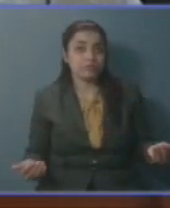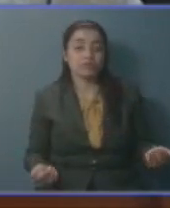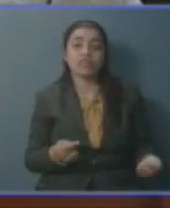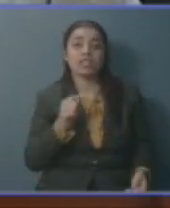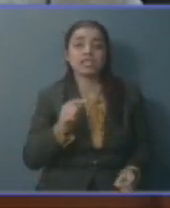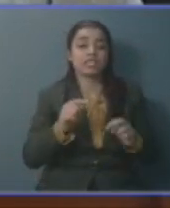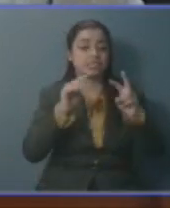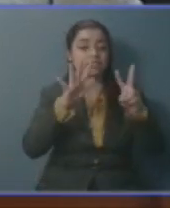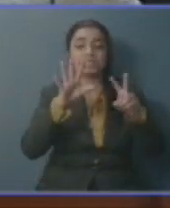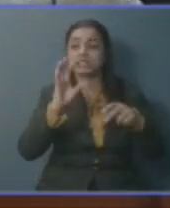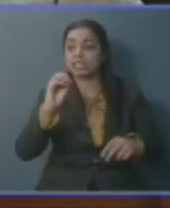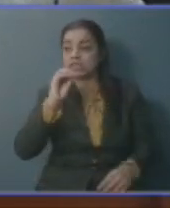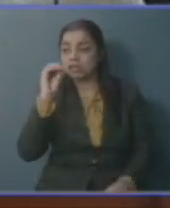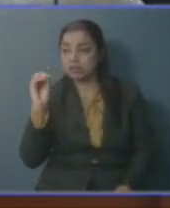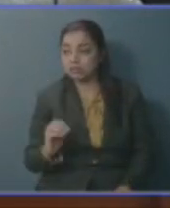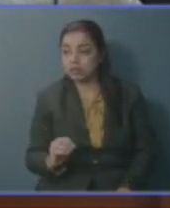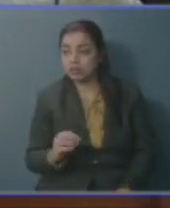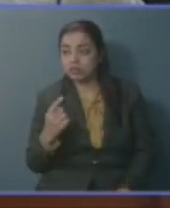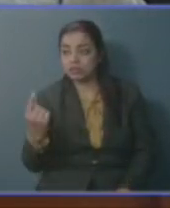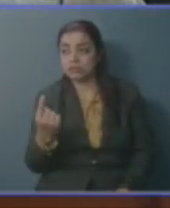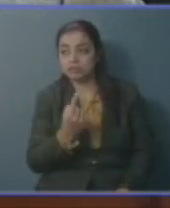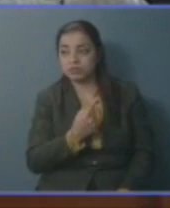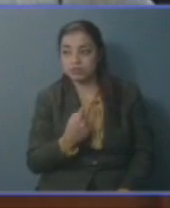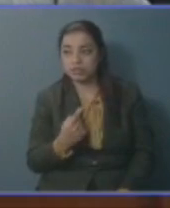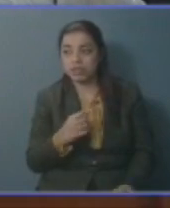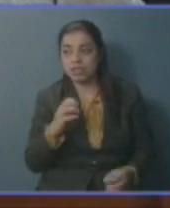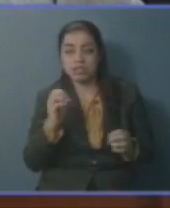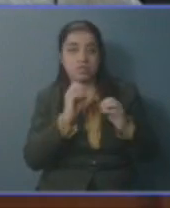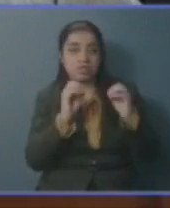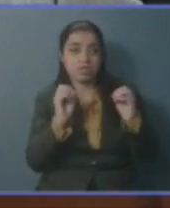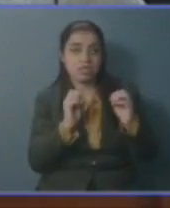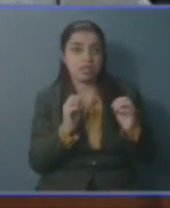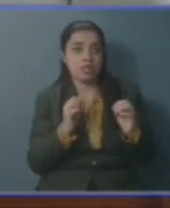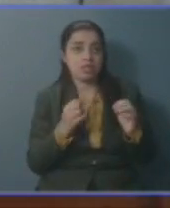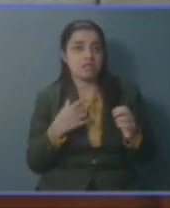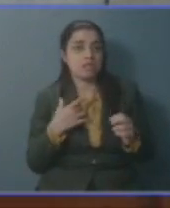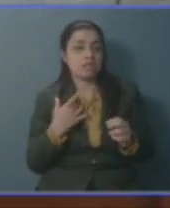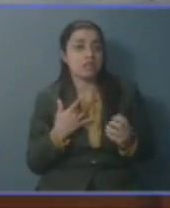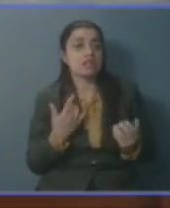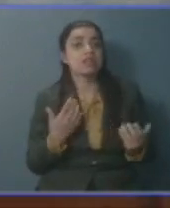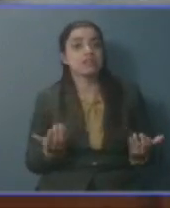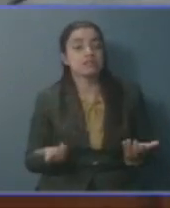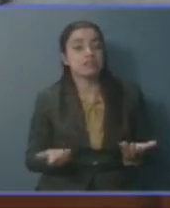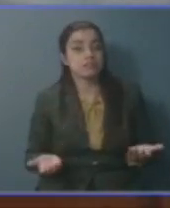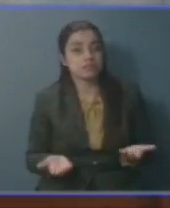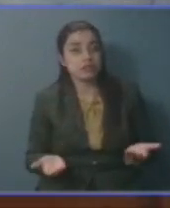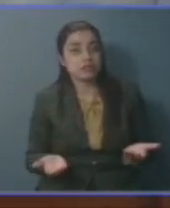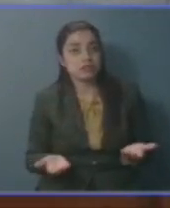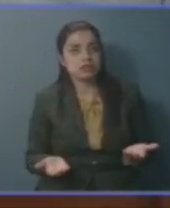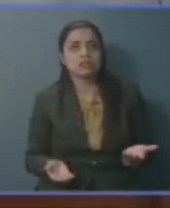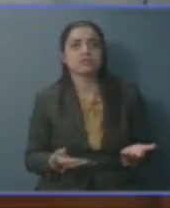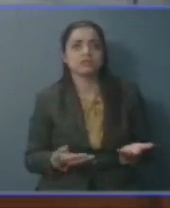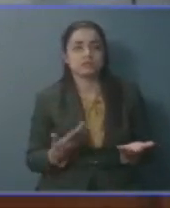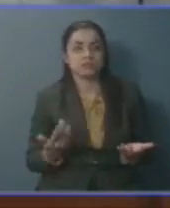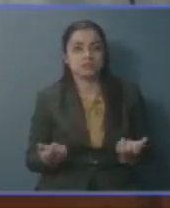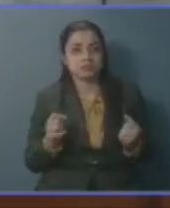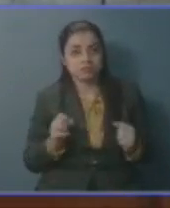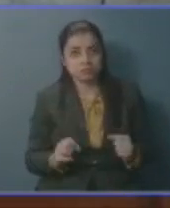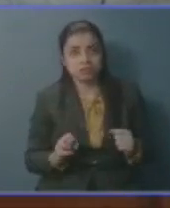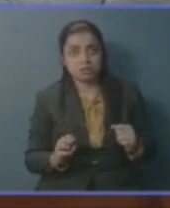menos 70% de personas asintomáticas, que lo que hacen, precisamente por